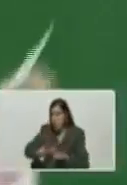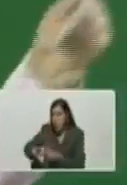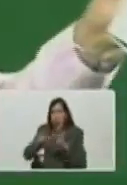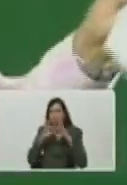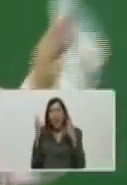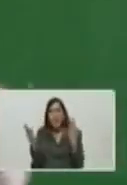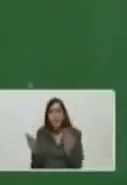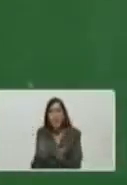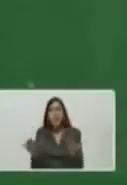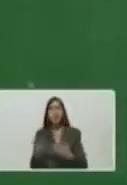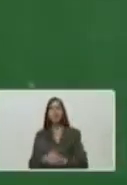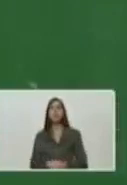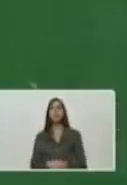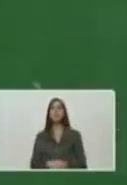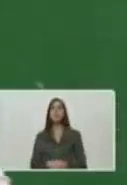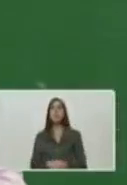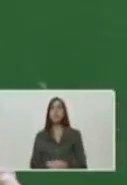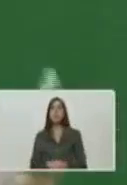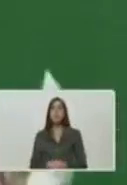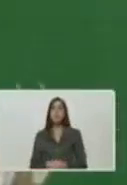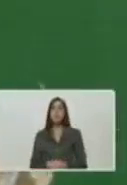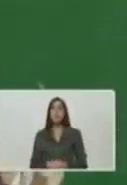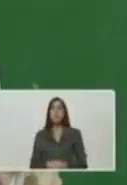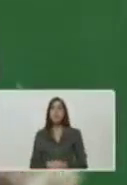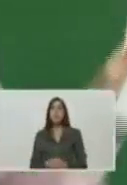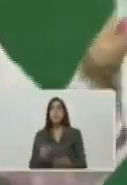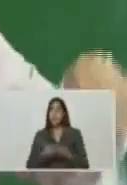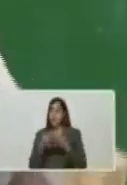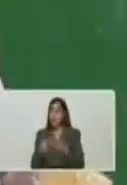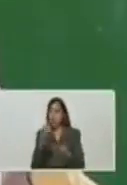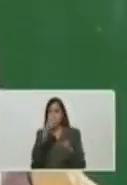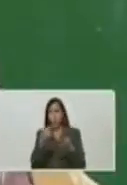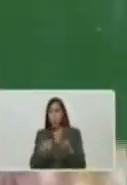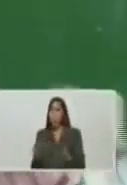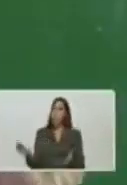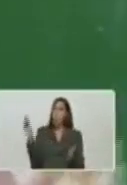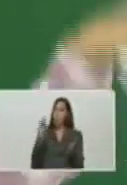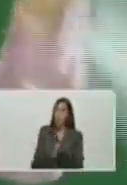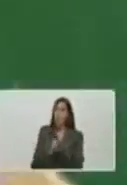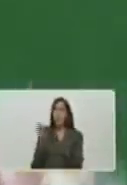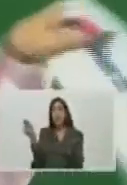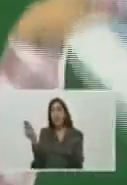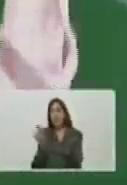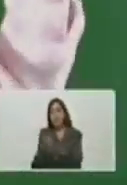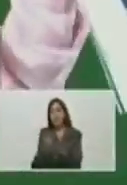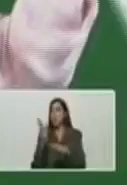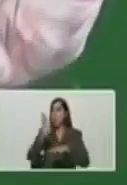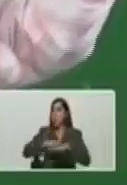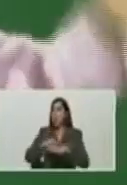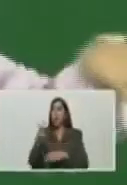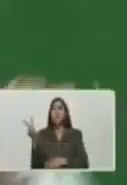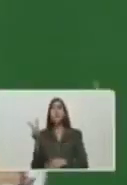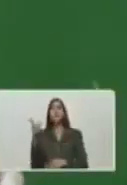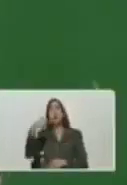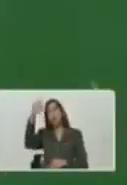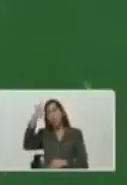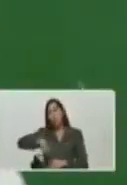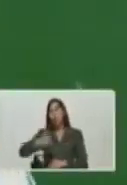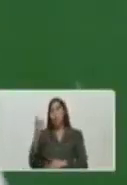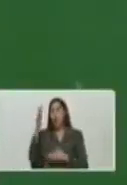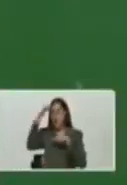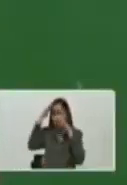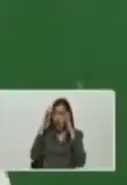niño, y como usted ha dicho y ha indicado, darle todas las condiciones para que regrese a la escuela, porque Venezuela tiene con qué atender,